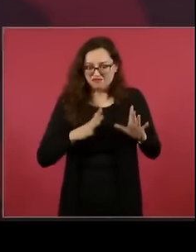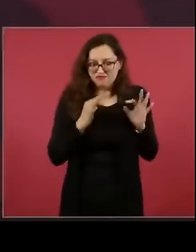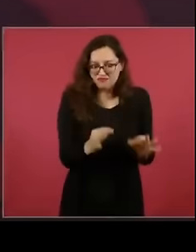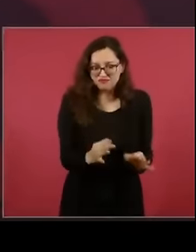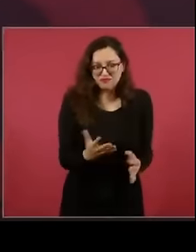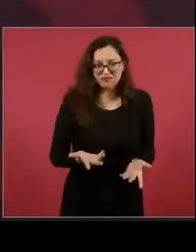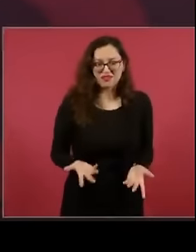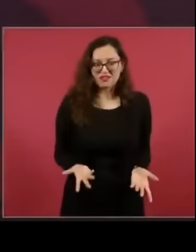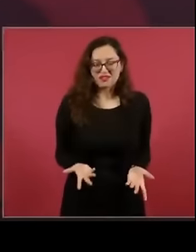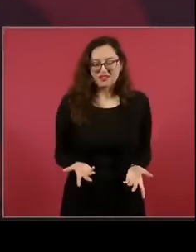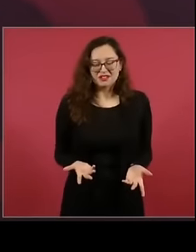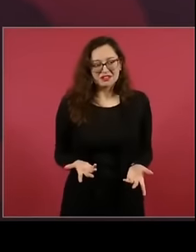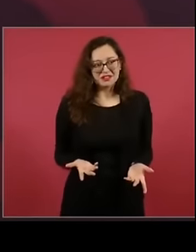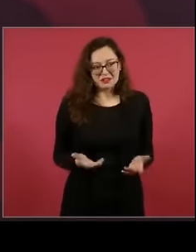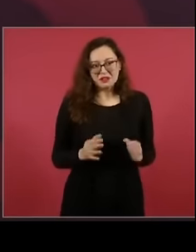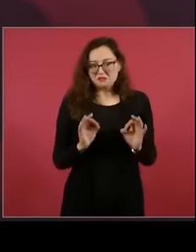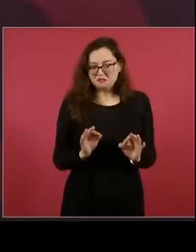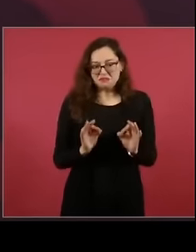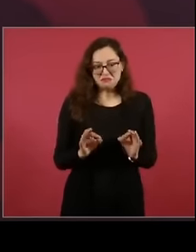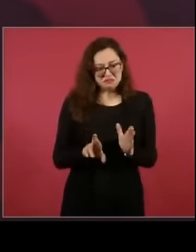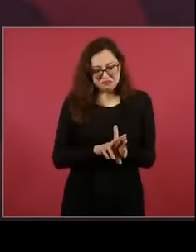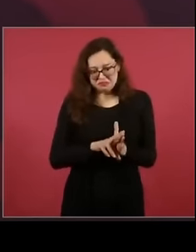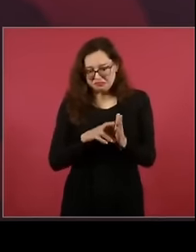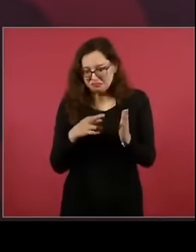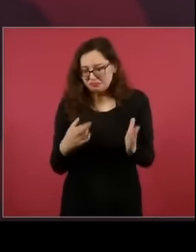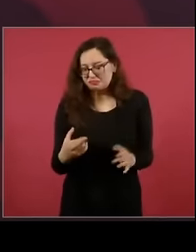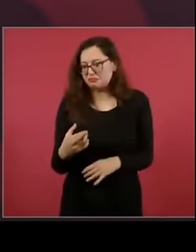su tiempo era